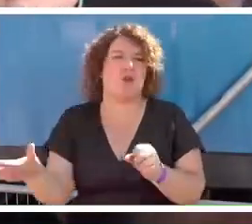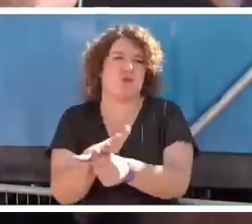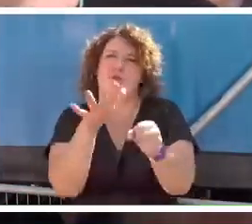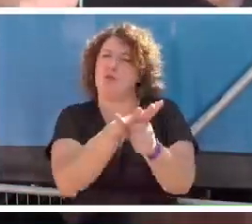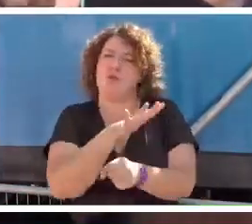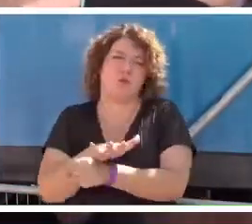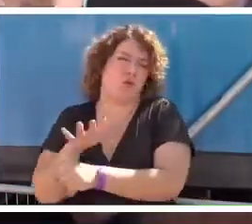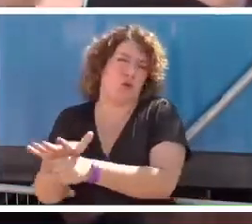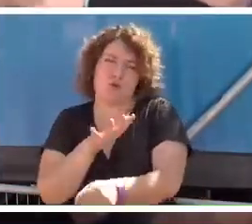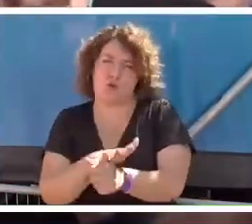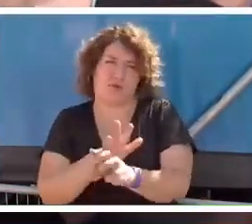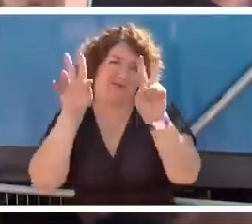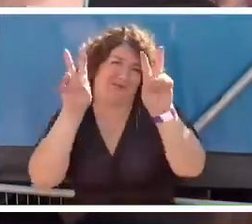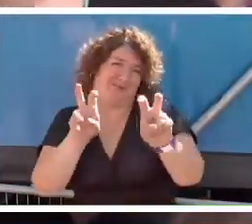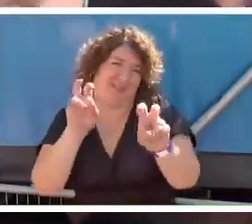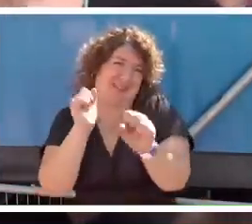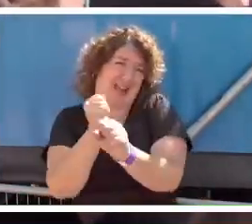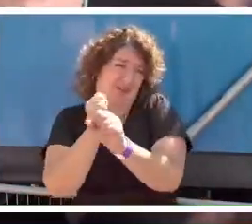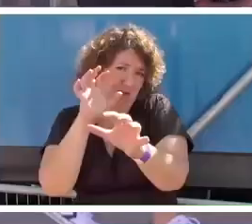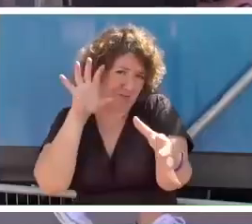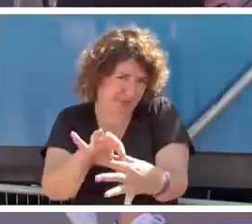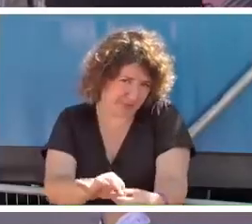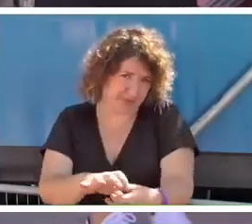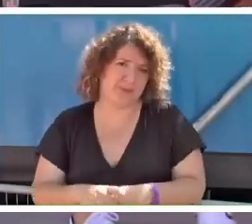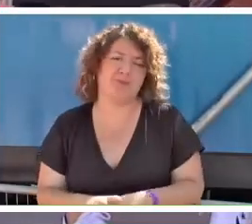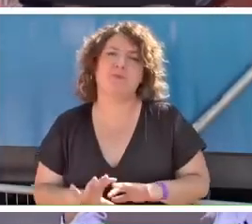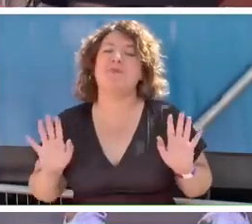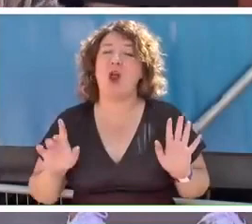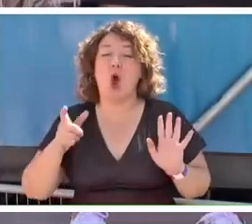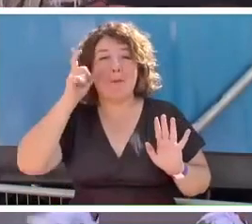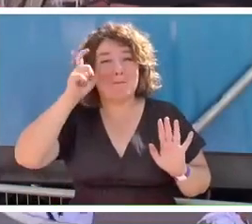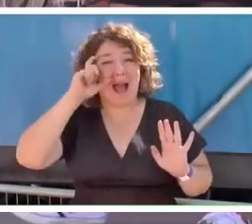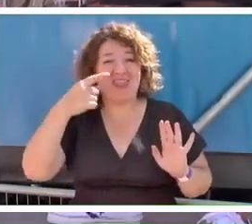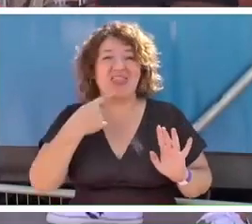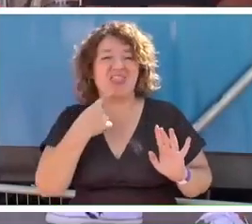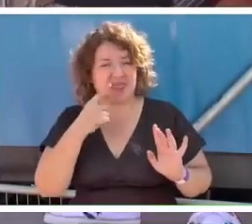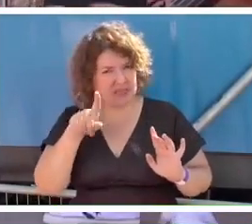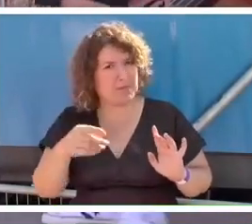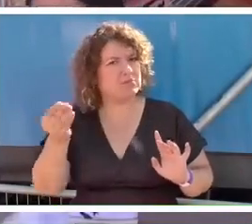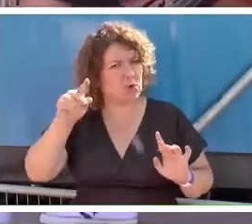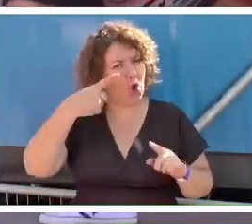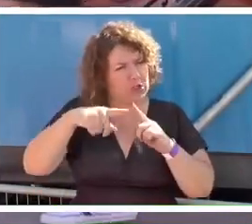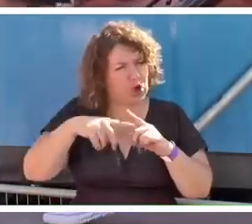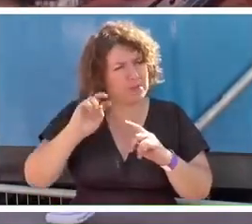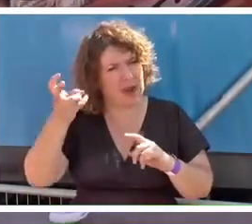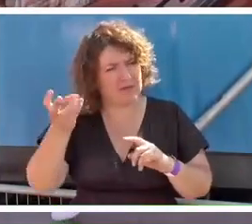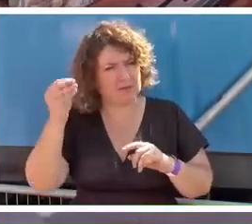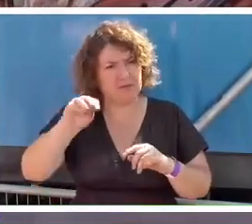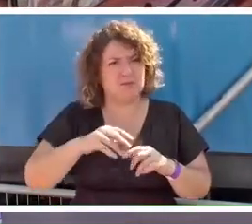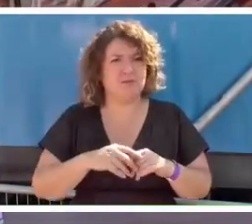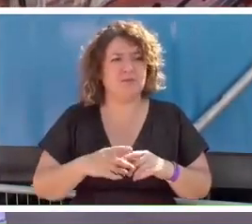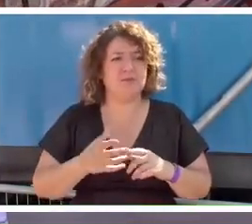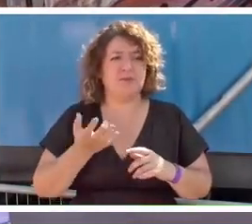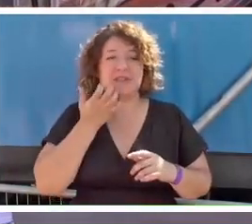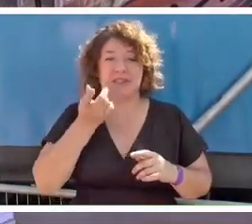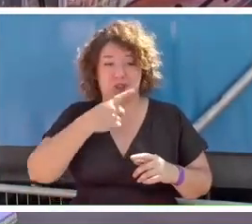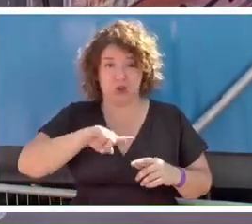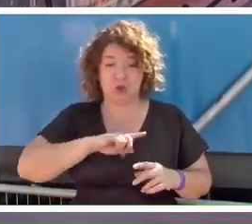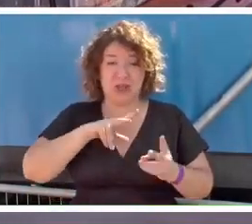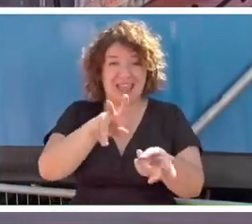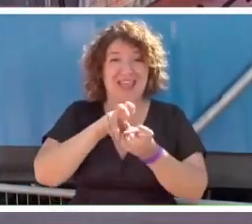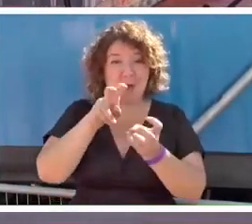trabajo. Pero no solamente ha dicho esto, ha dicho que para que podamos bajar